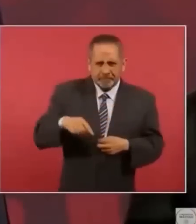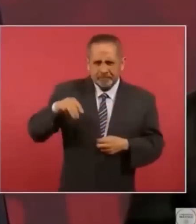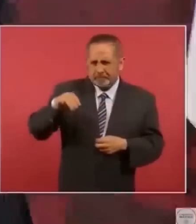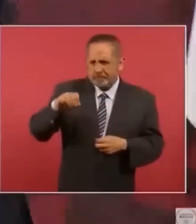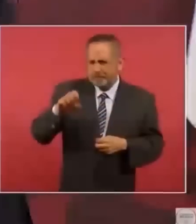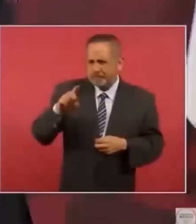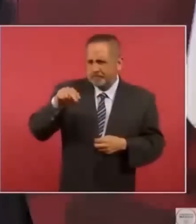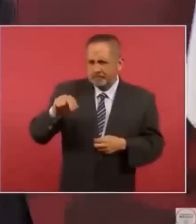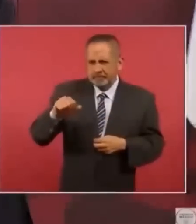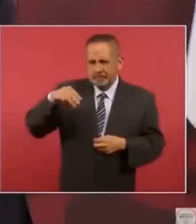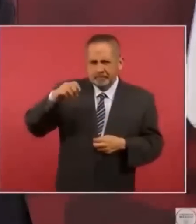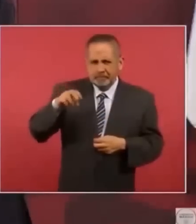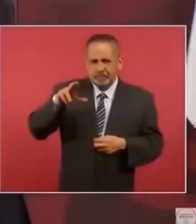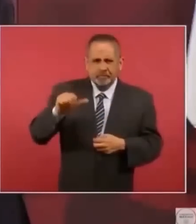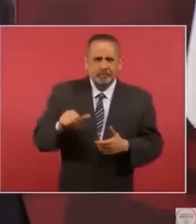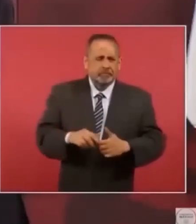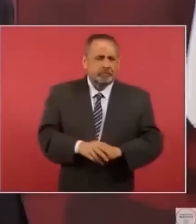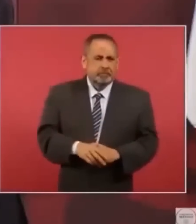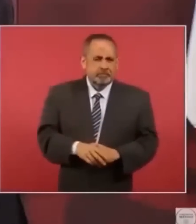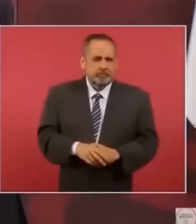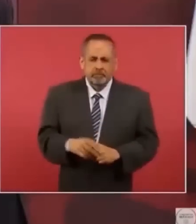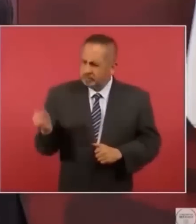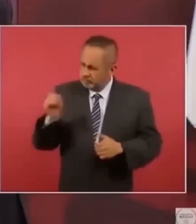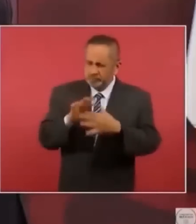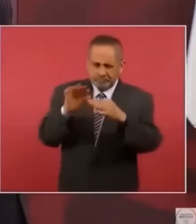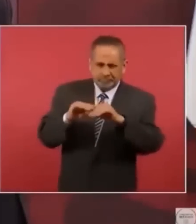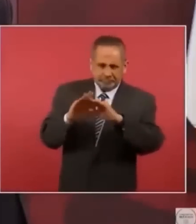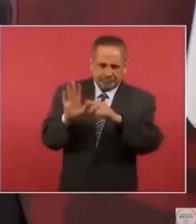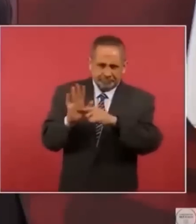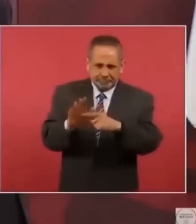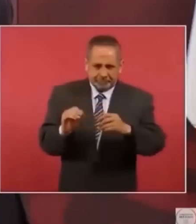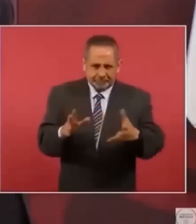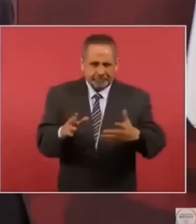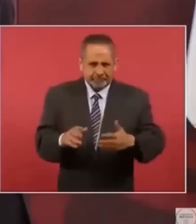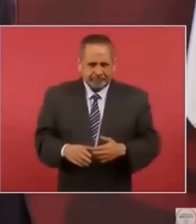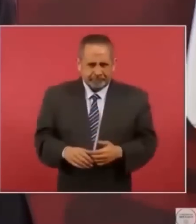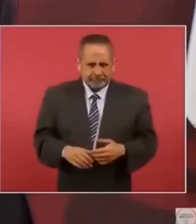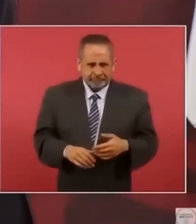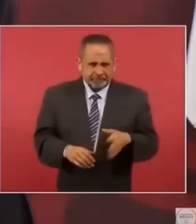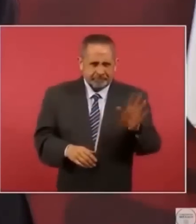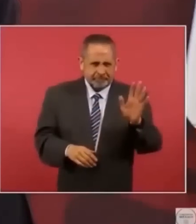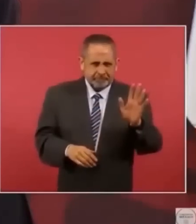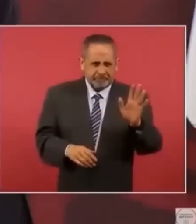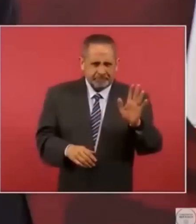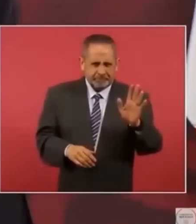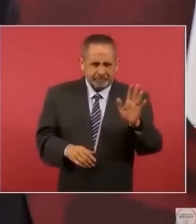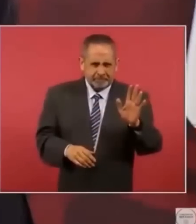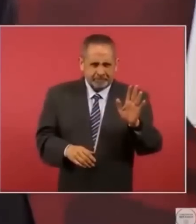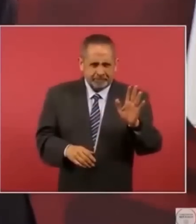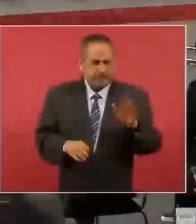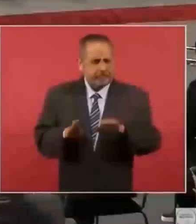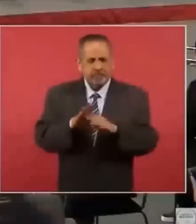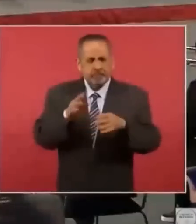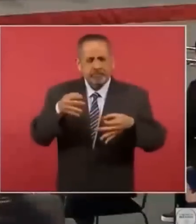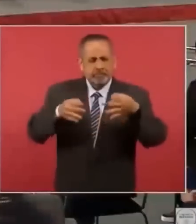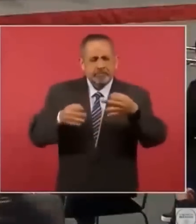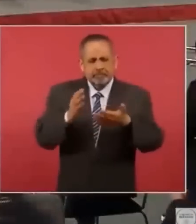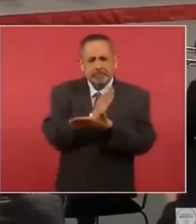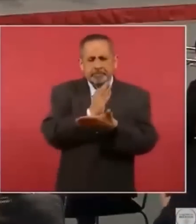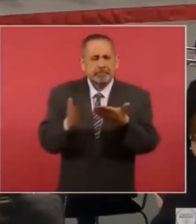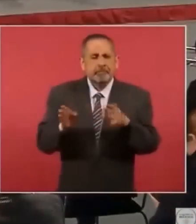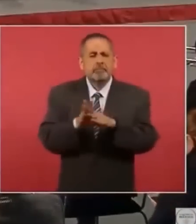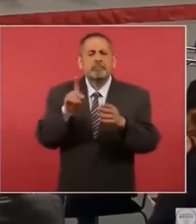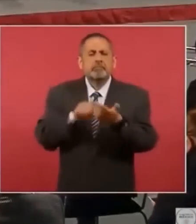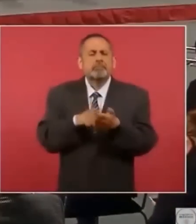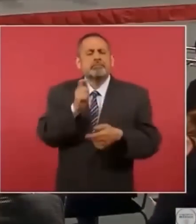Medina Mora. Entonces, ¿por qué no nos hablas de eso? Porque independientemente de la cuestión jurídica, o sea, ¿qué